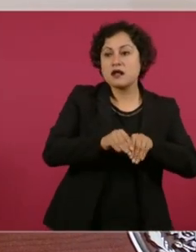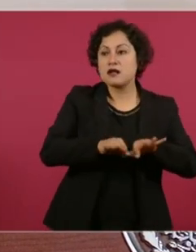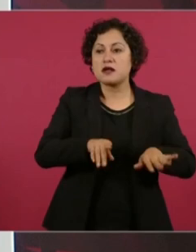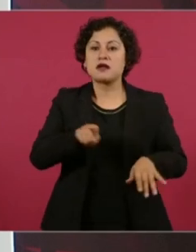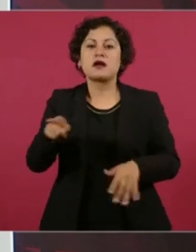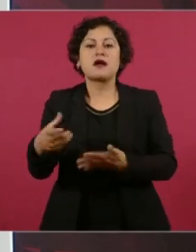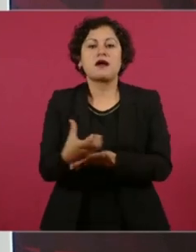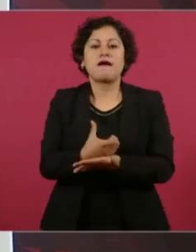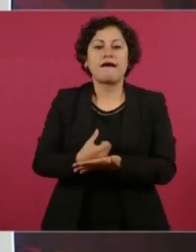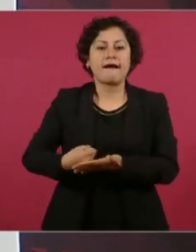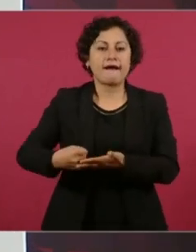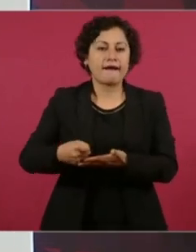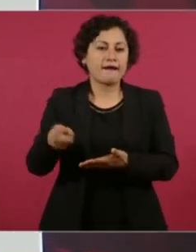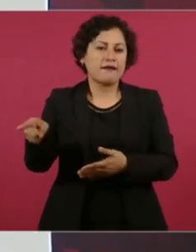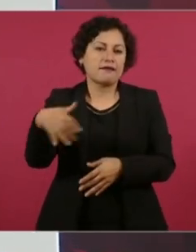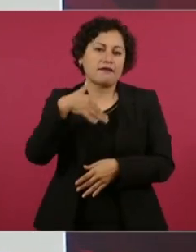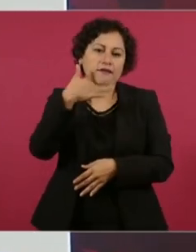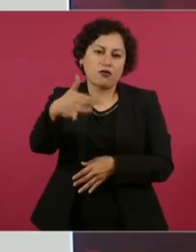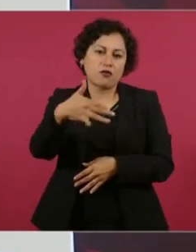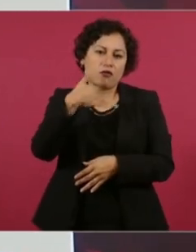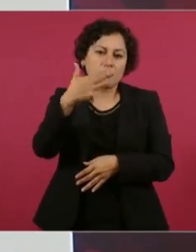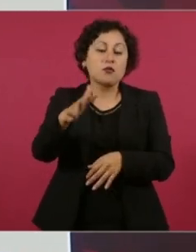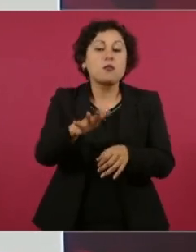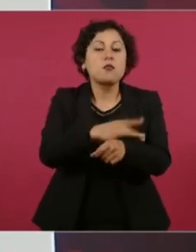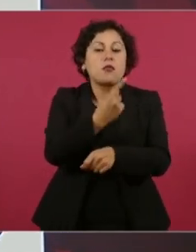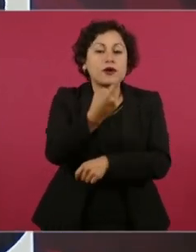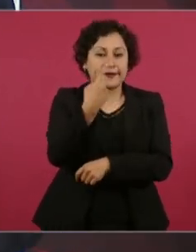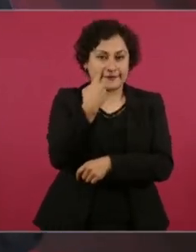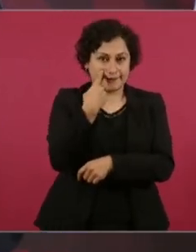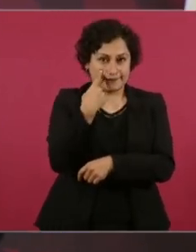Porque reciben el dinero